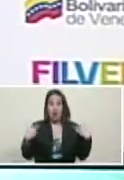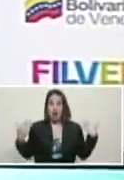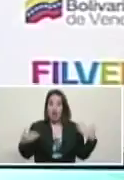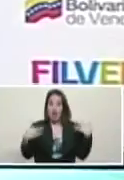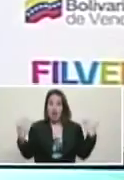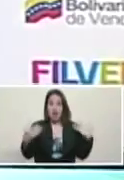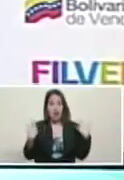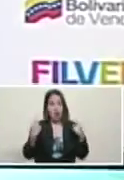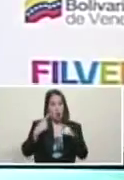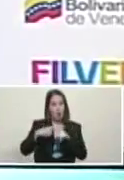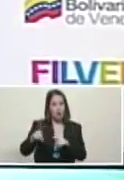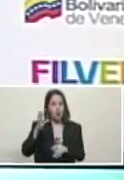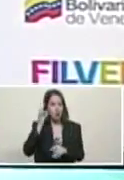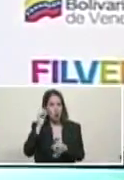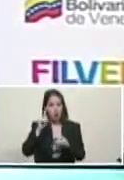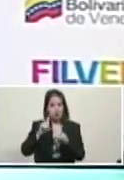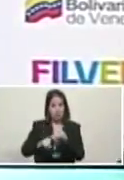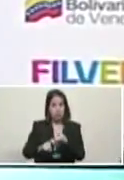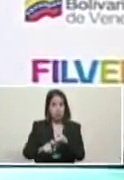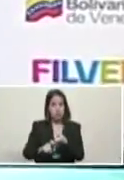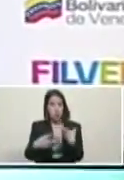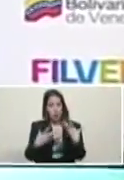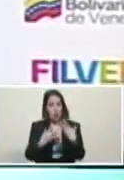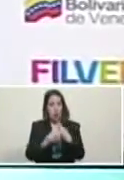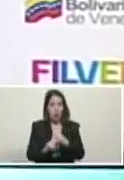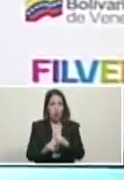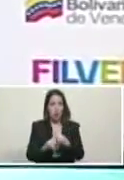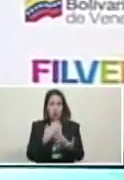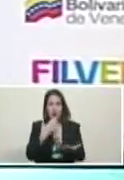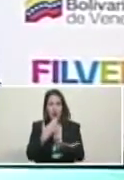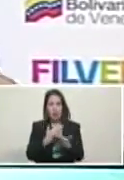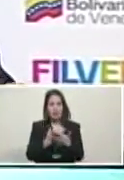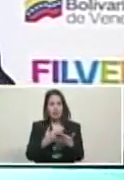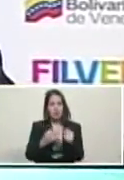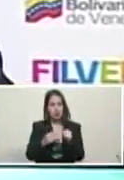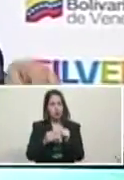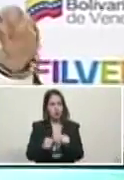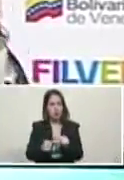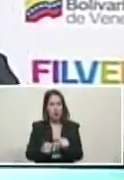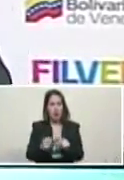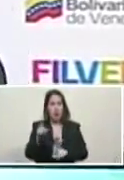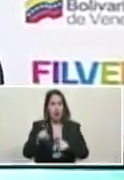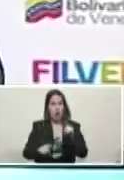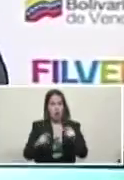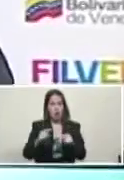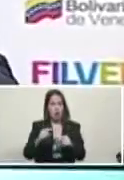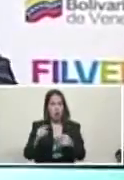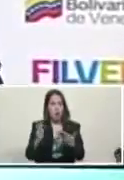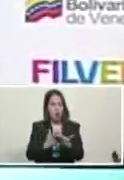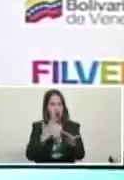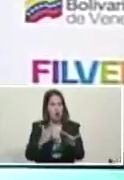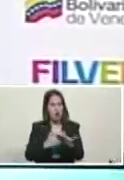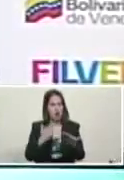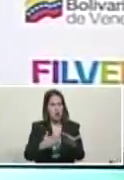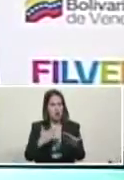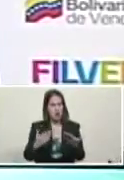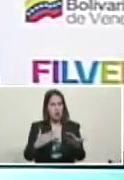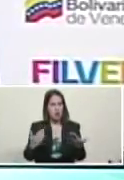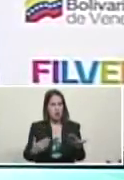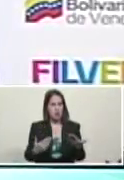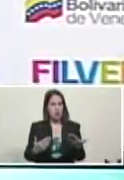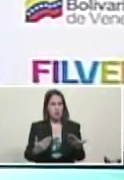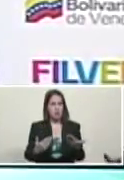de vida, Teresa Vadel. Gracias por continuar. Aquí tengo varios libros editados por una de